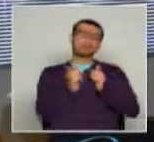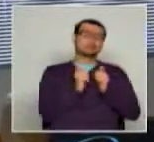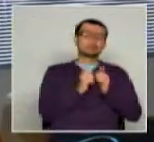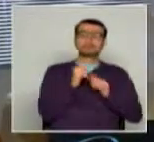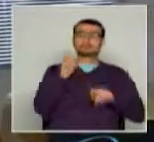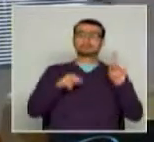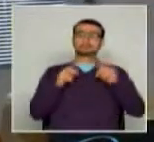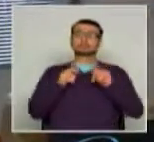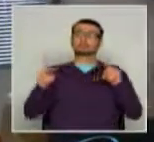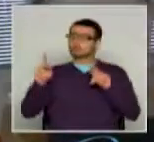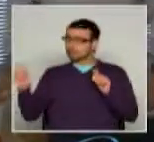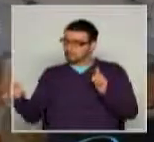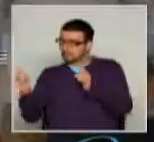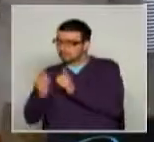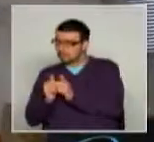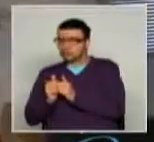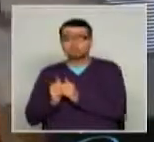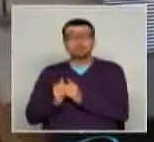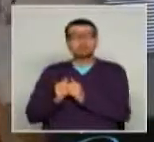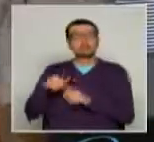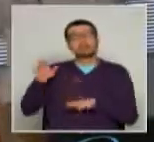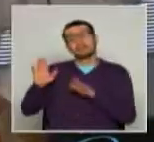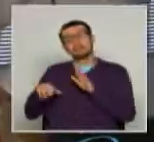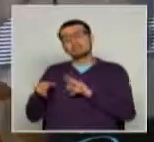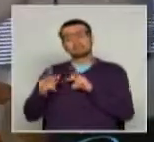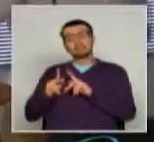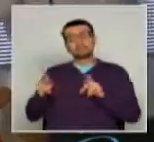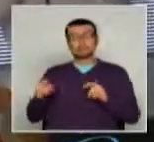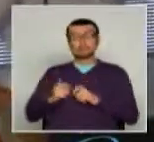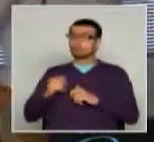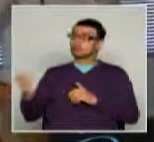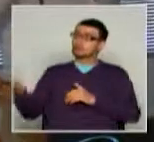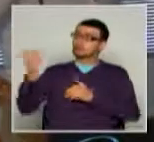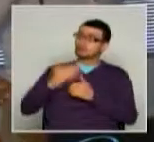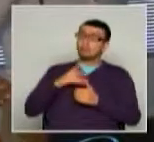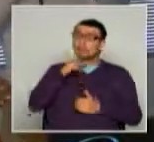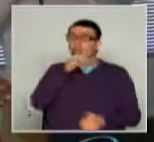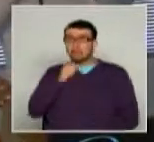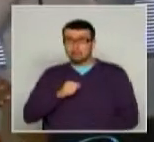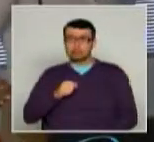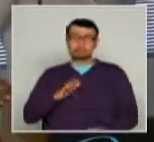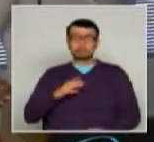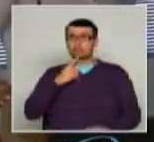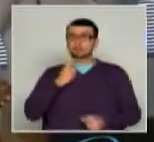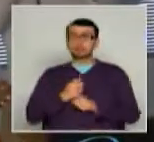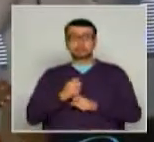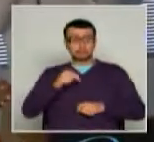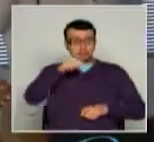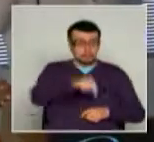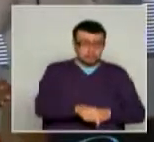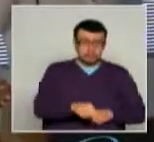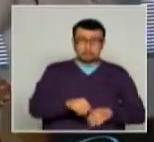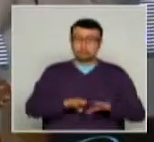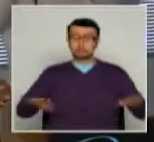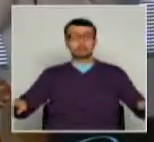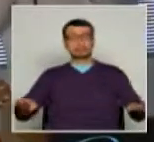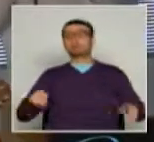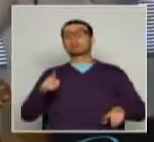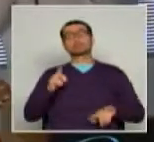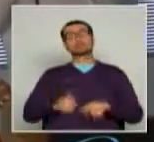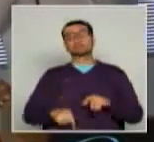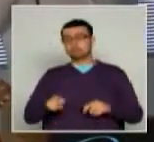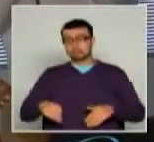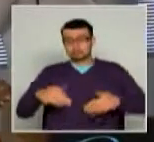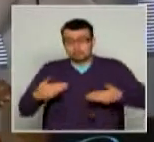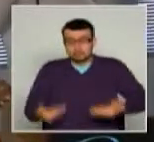pacientes, ya que recibimos constantemente pacientes de todas las edades. A veces tenemos pacientes que no podemos llevar al